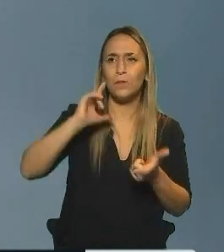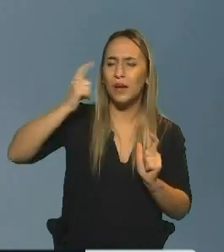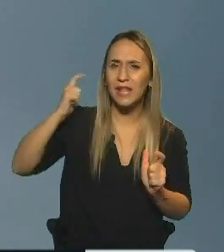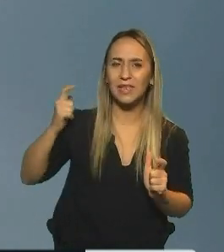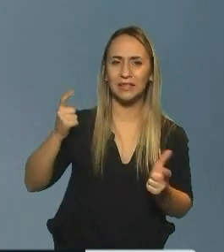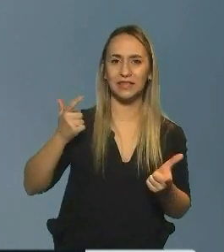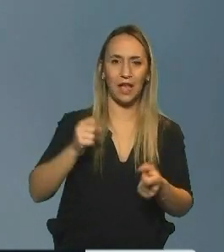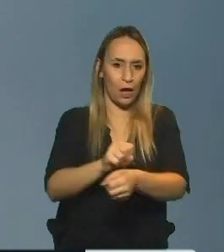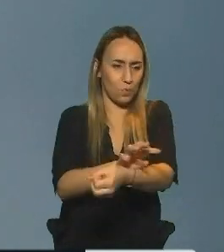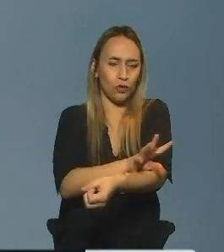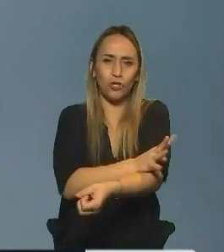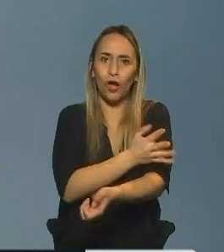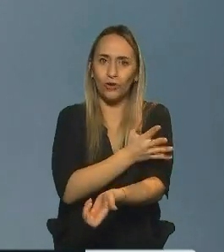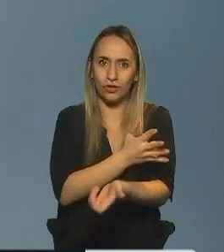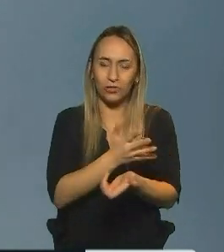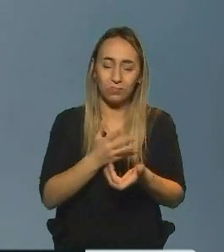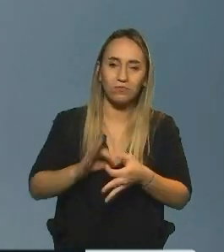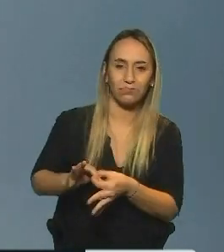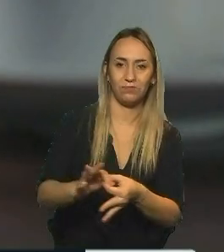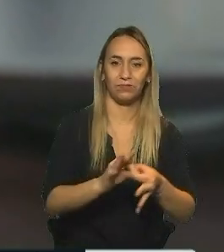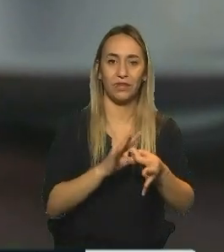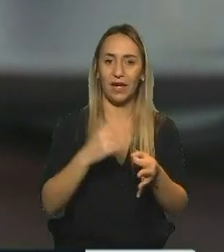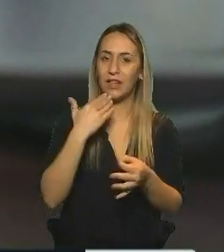con sus emociones.